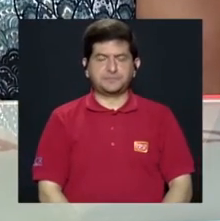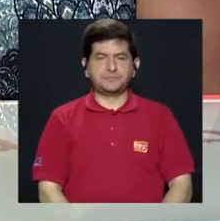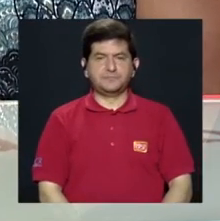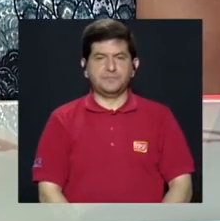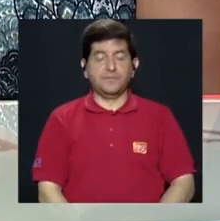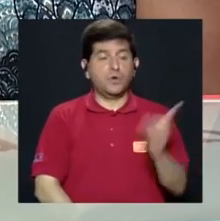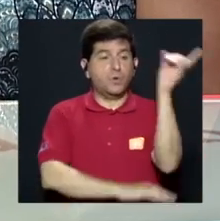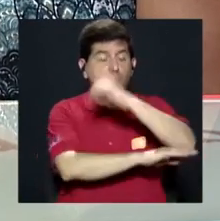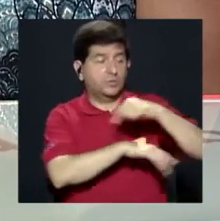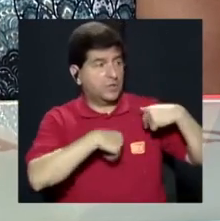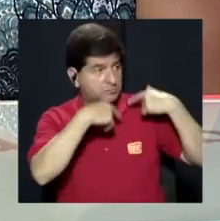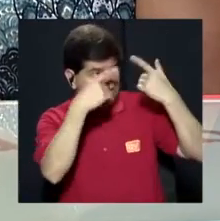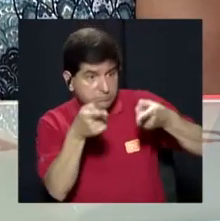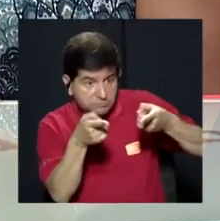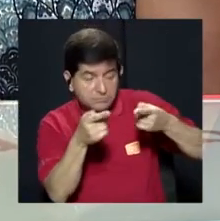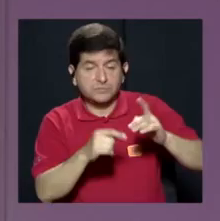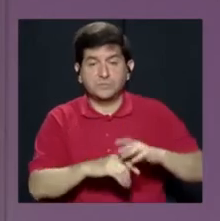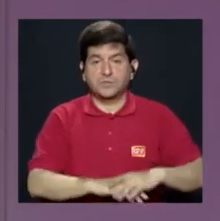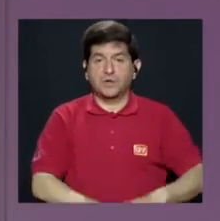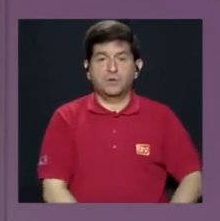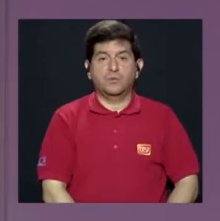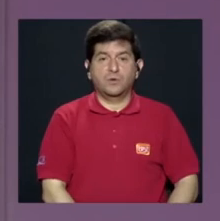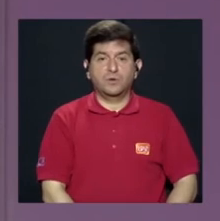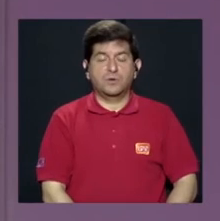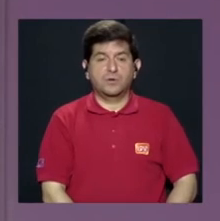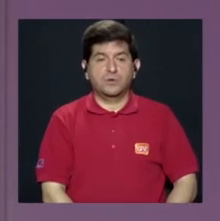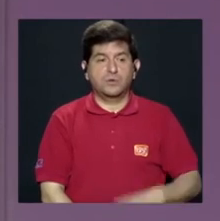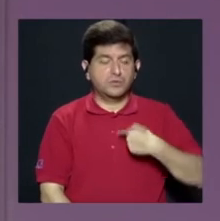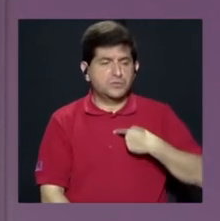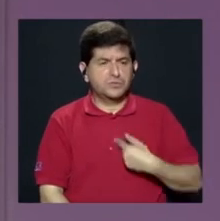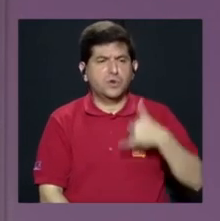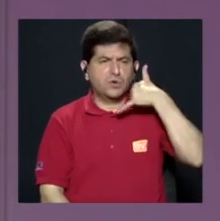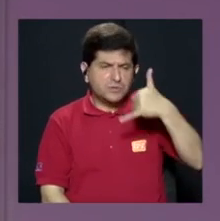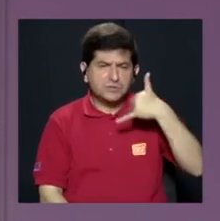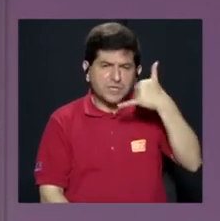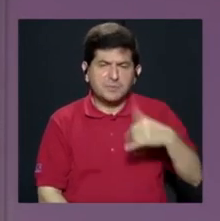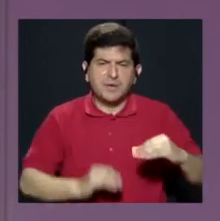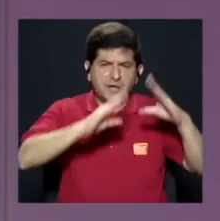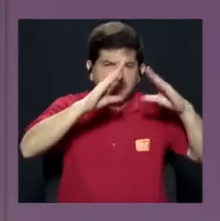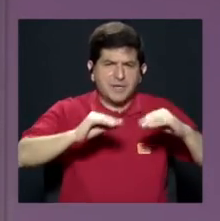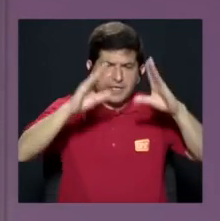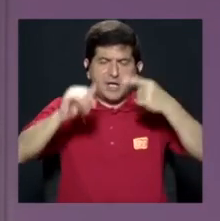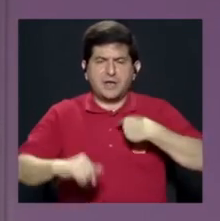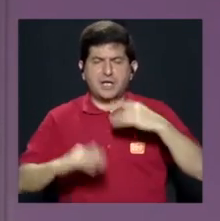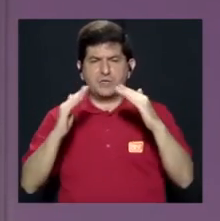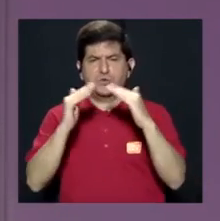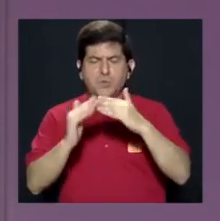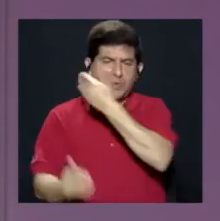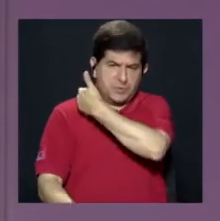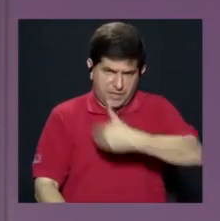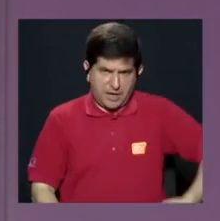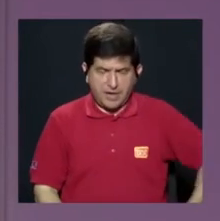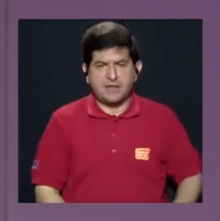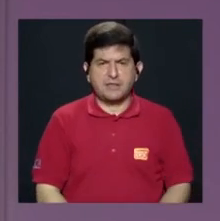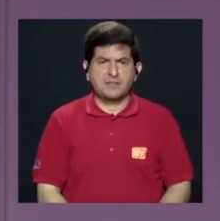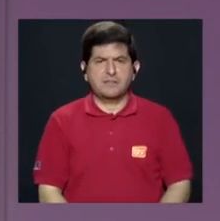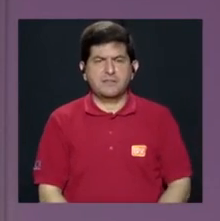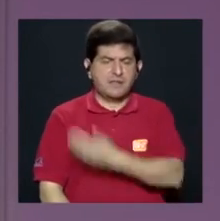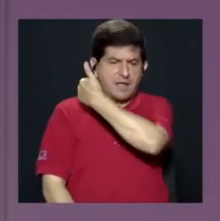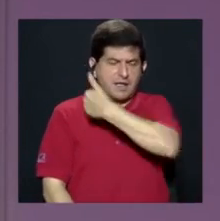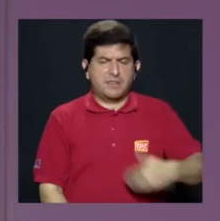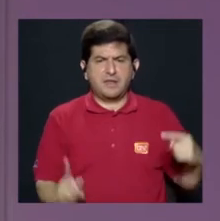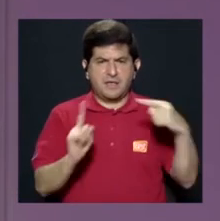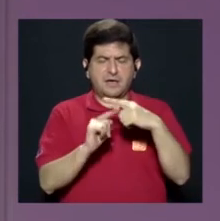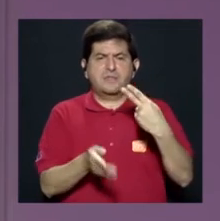Yo un día llegué y llamé. Yo llamaba todas las mañanas porque yo en ese entonces vivía en Heredia. Entonces, para trasladarme de Heredia a la